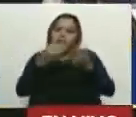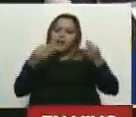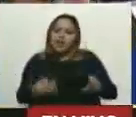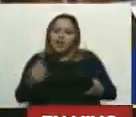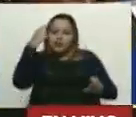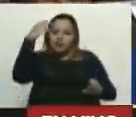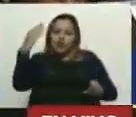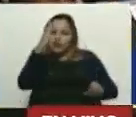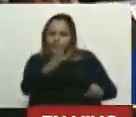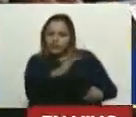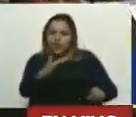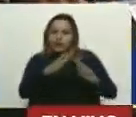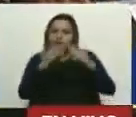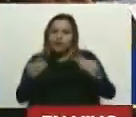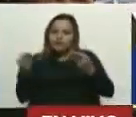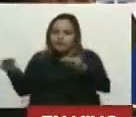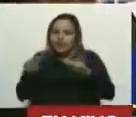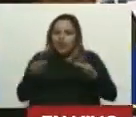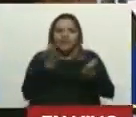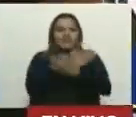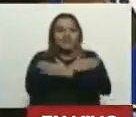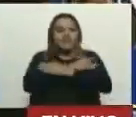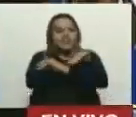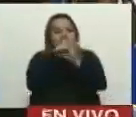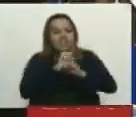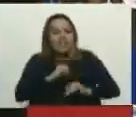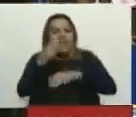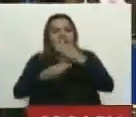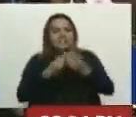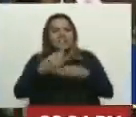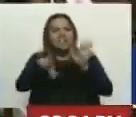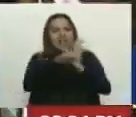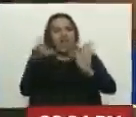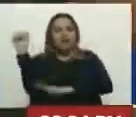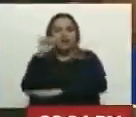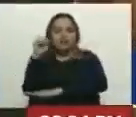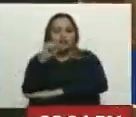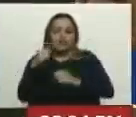a todos por darnos esta felicidad de poder pronto tener una ley de autismo.